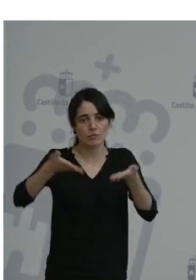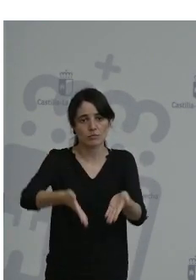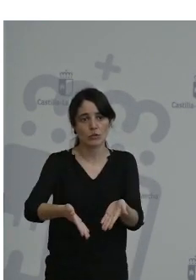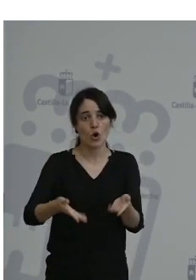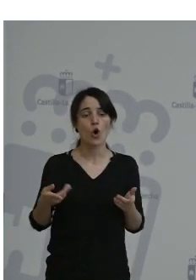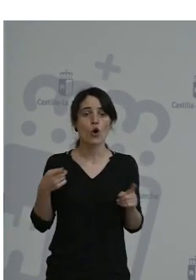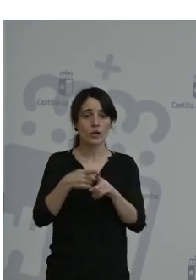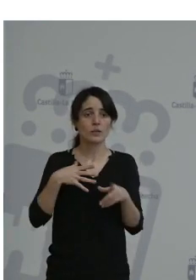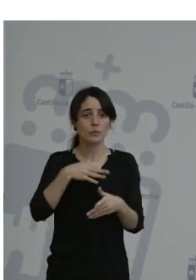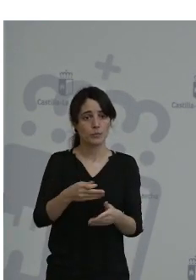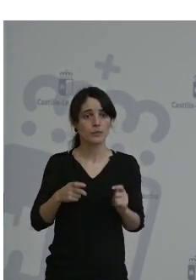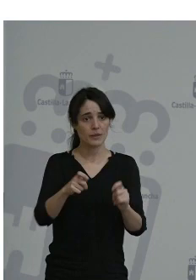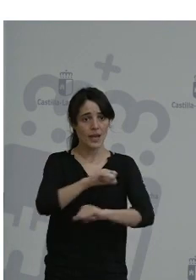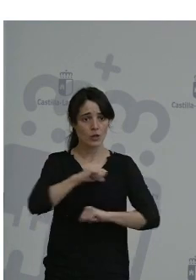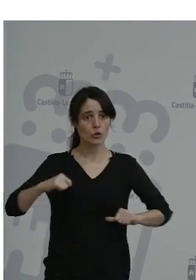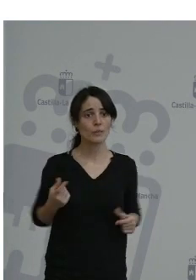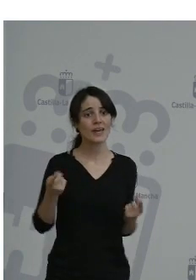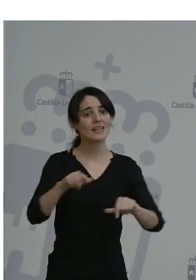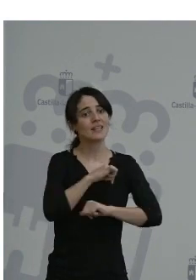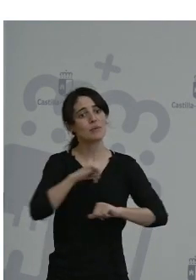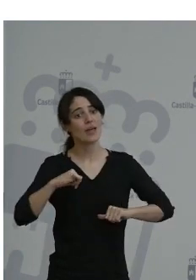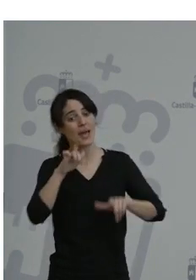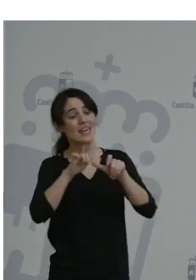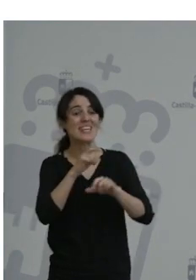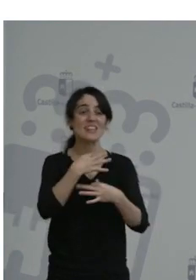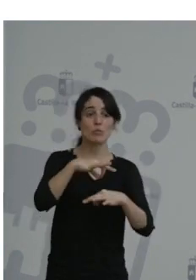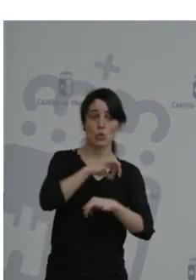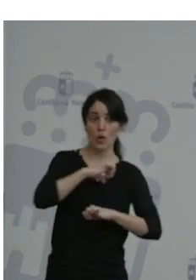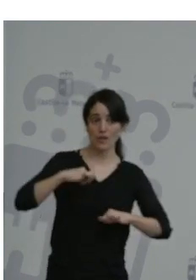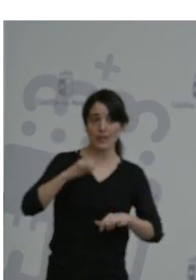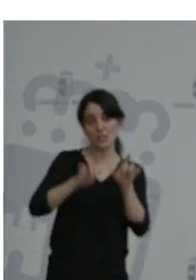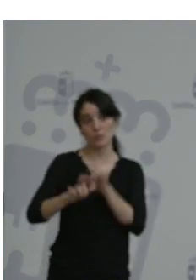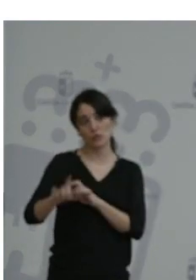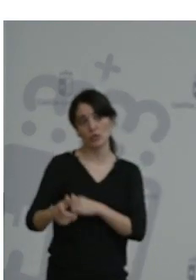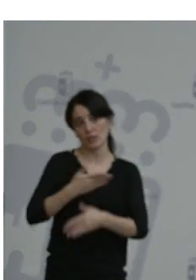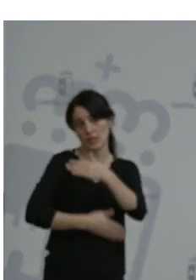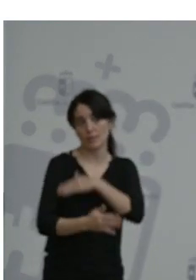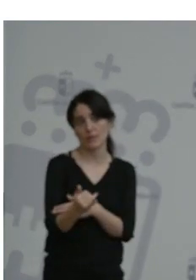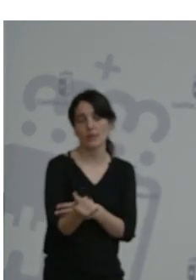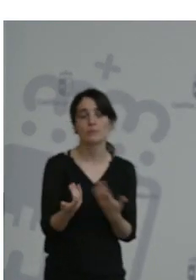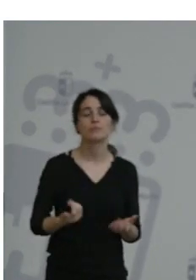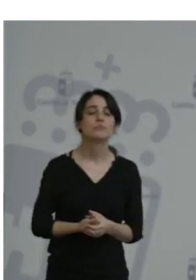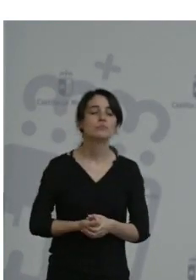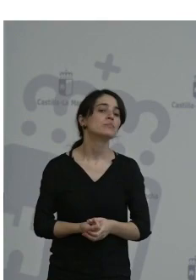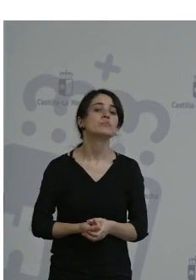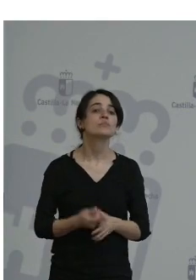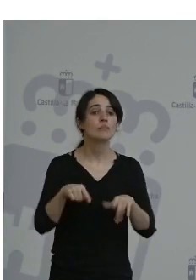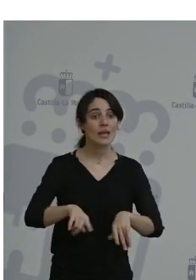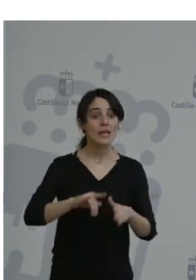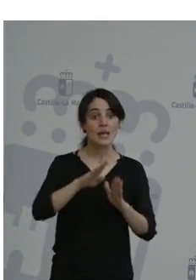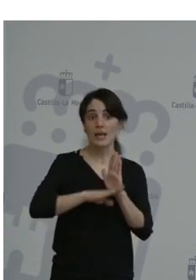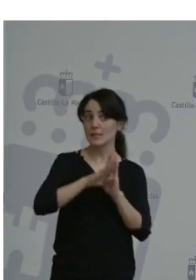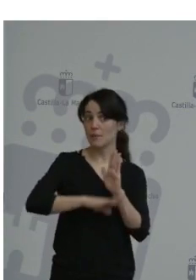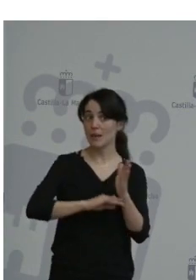autonomía y la independencia individual de estas personas dentro de las cuestiones que se están valorando en este plan de empleo